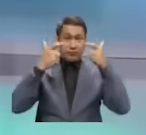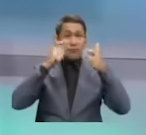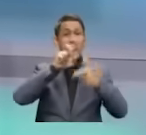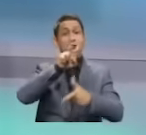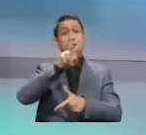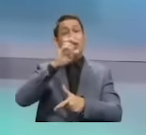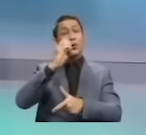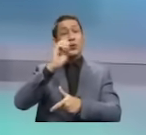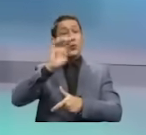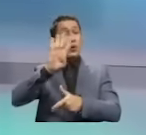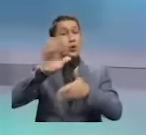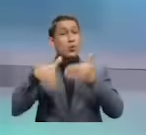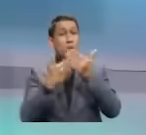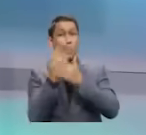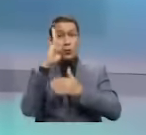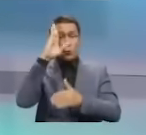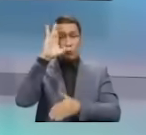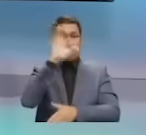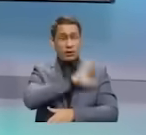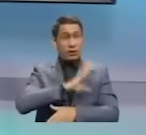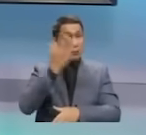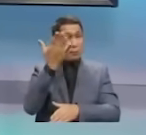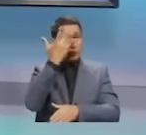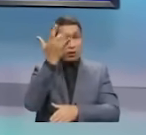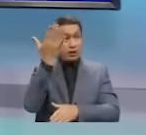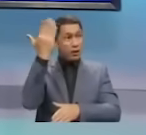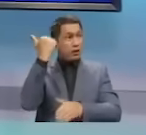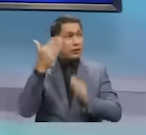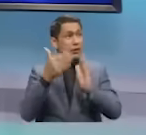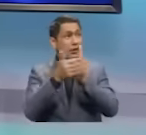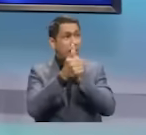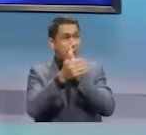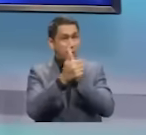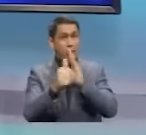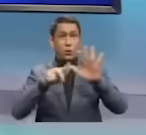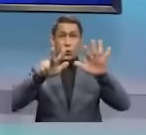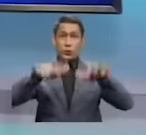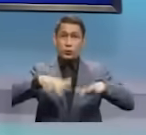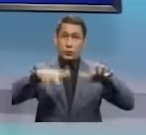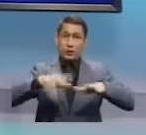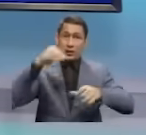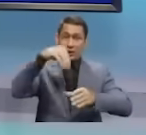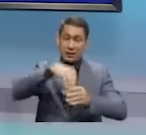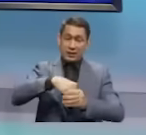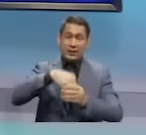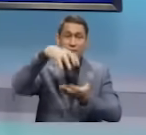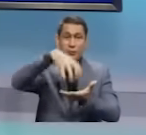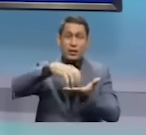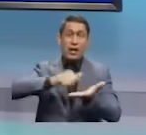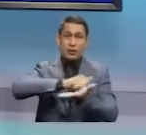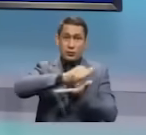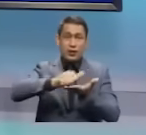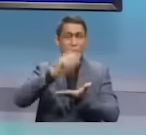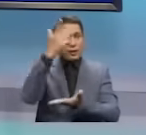nuevos policías luego de una exhaustiva formación de 8 meses en las provincias de Azuay y Loja. Tenemos